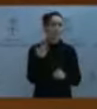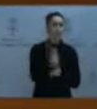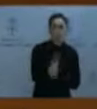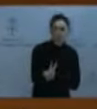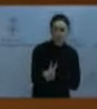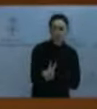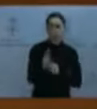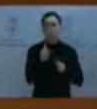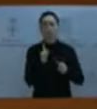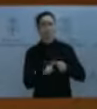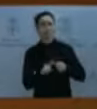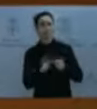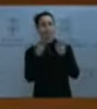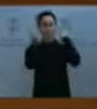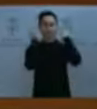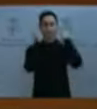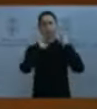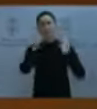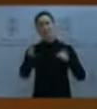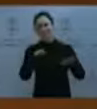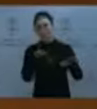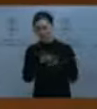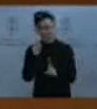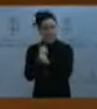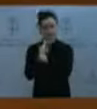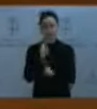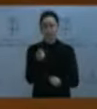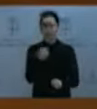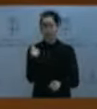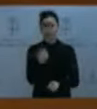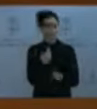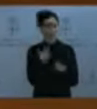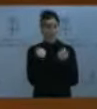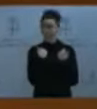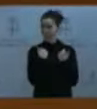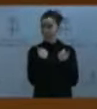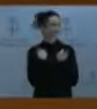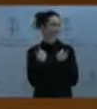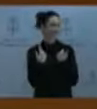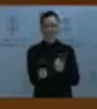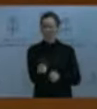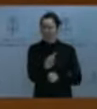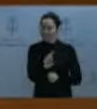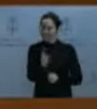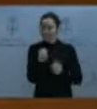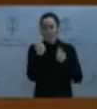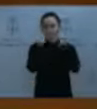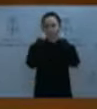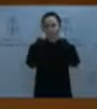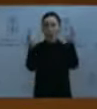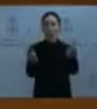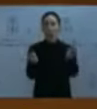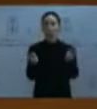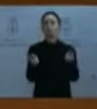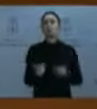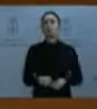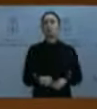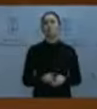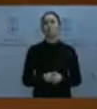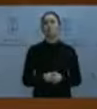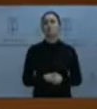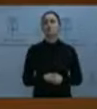No nos hemos resignado, en absoluto nos hemos resignado. Al contrario, no hemos dejado de reclamar